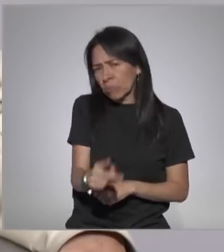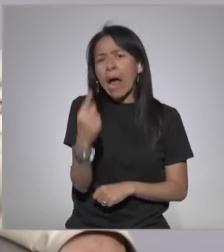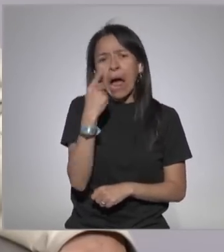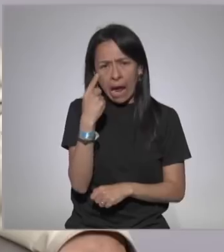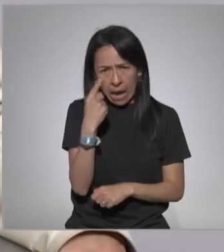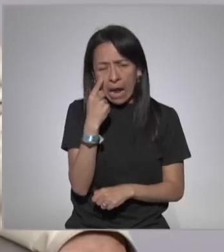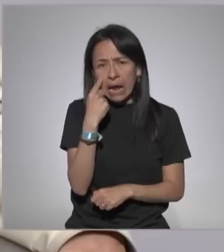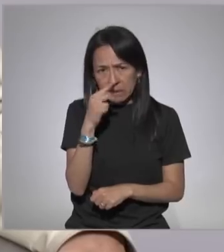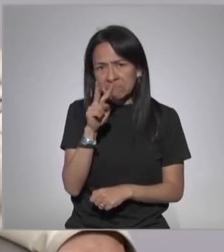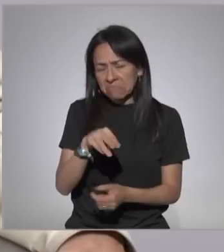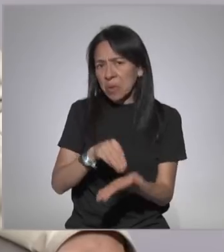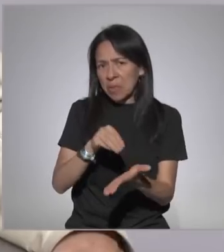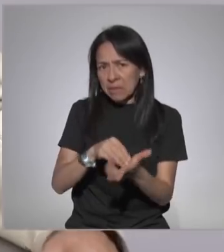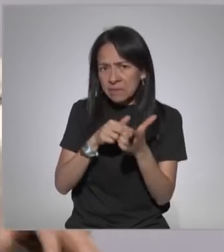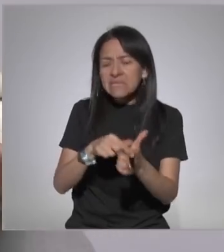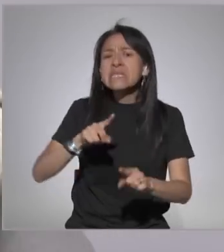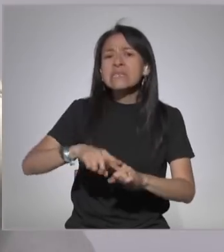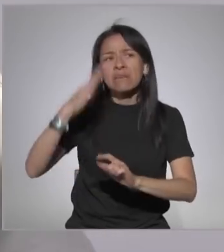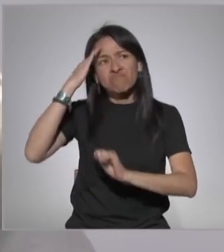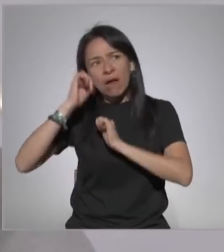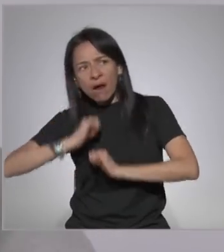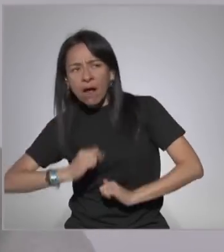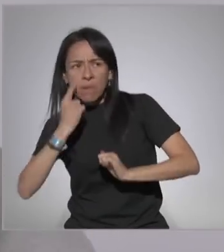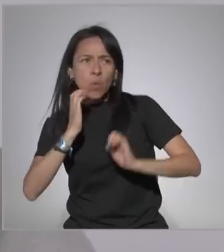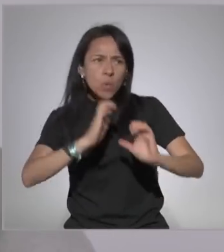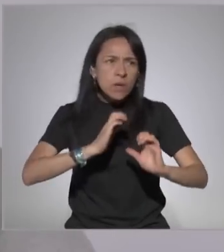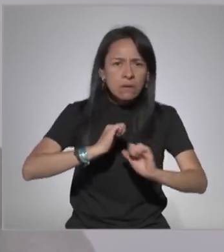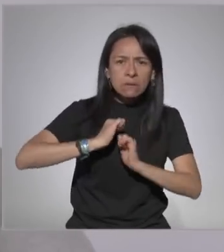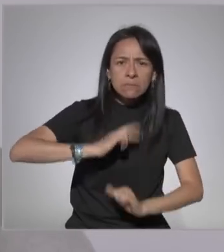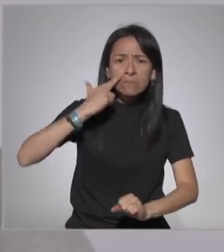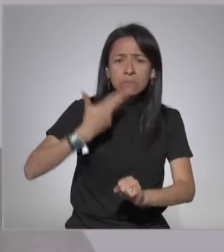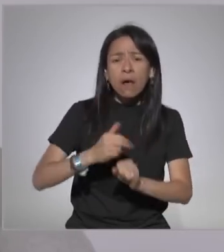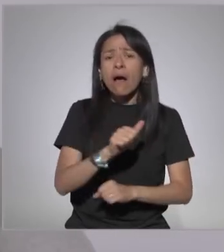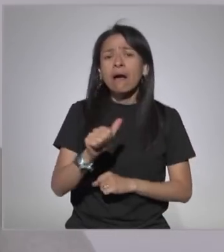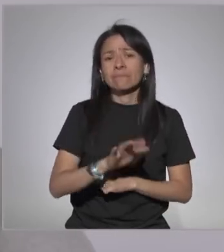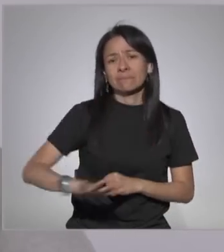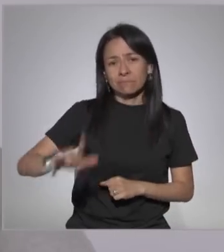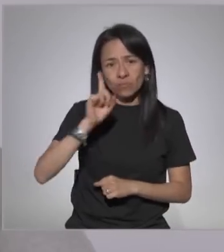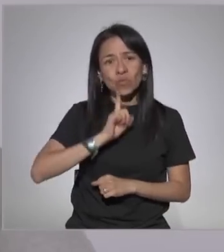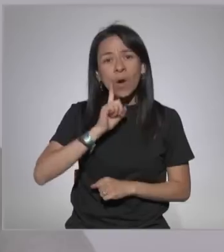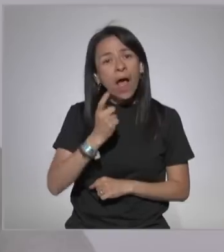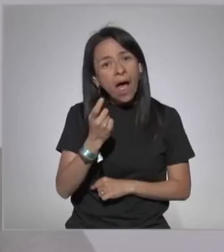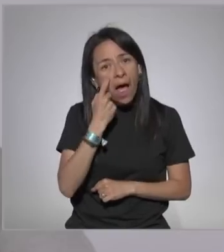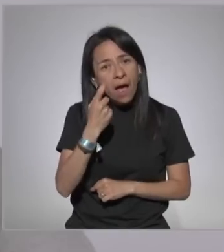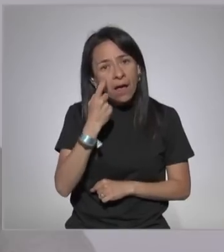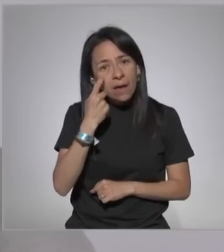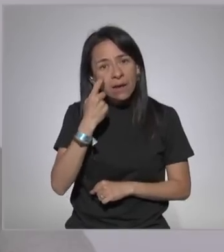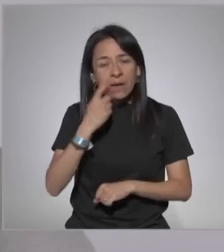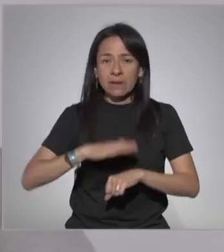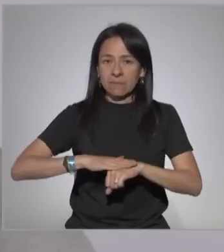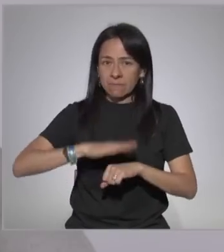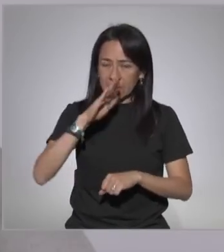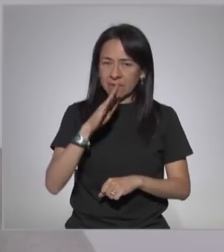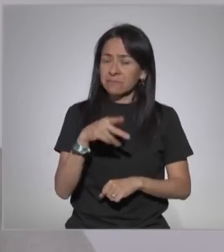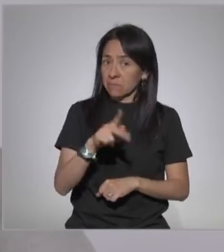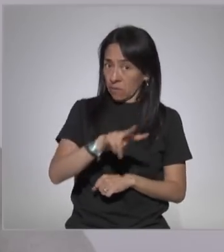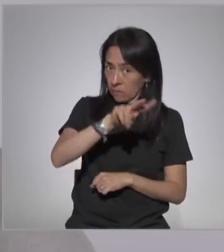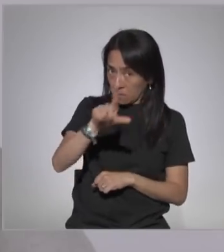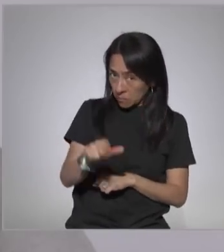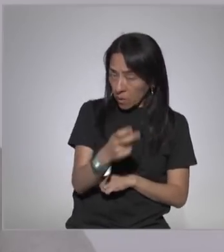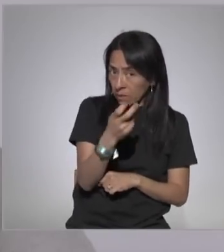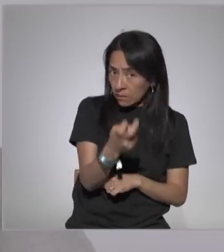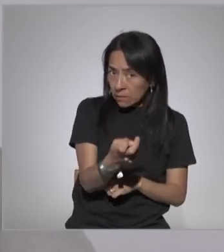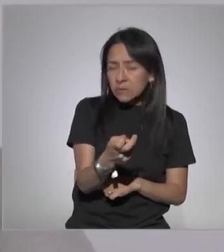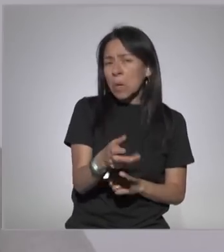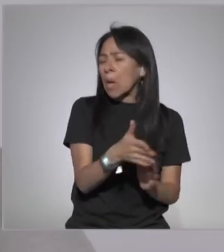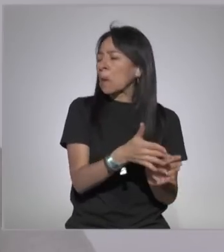relación a temas de cuidado y lamentablemente eso no siempre da un buen resultado al